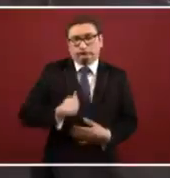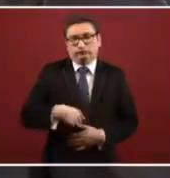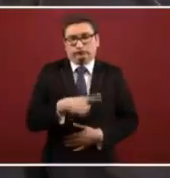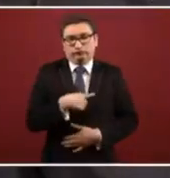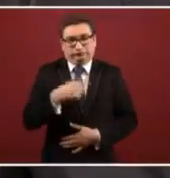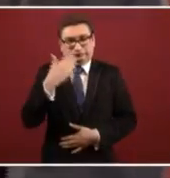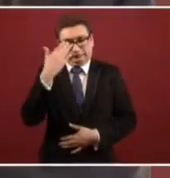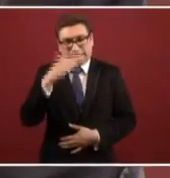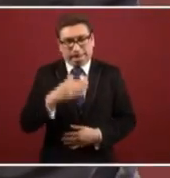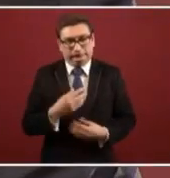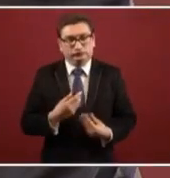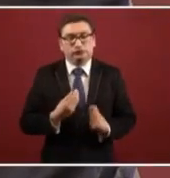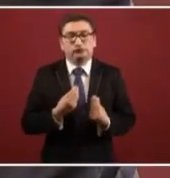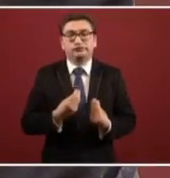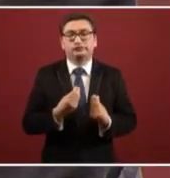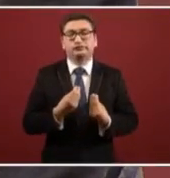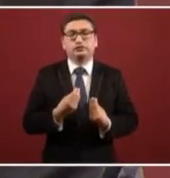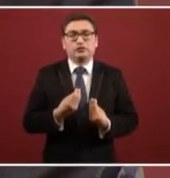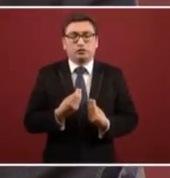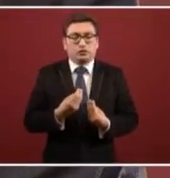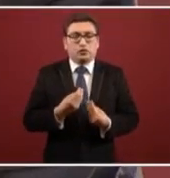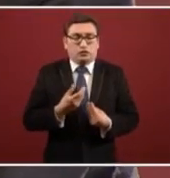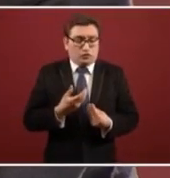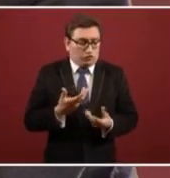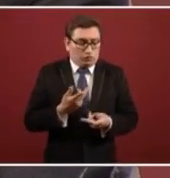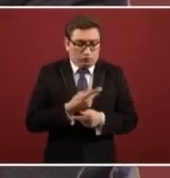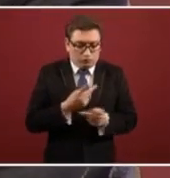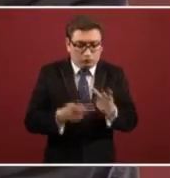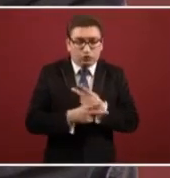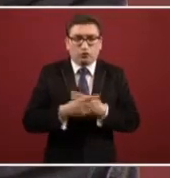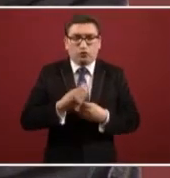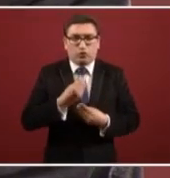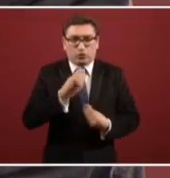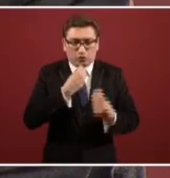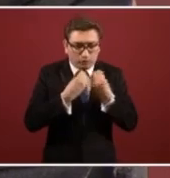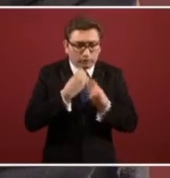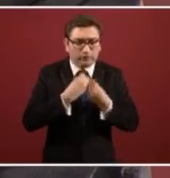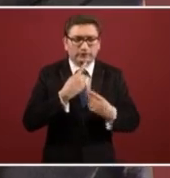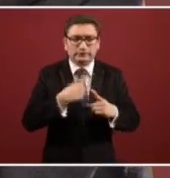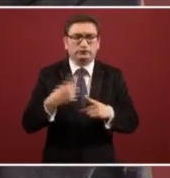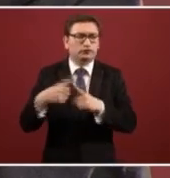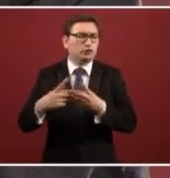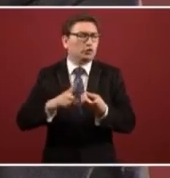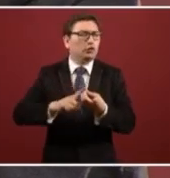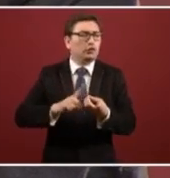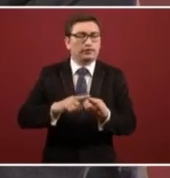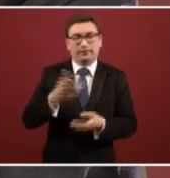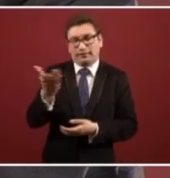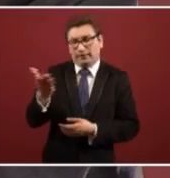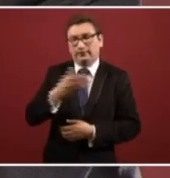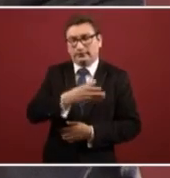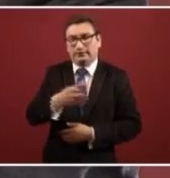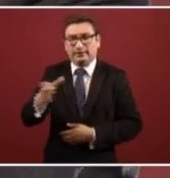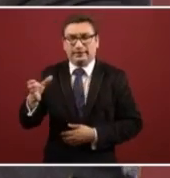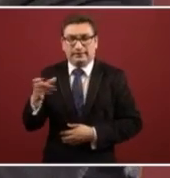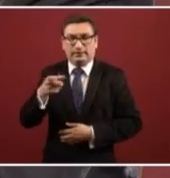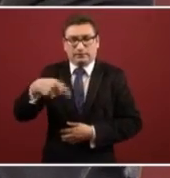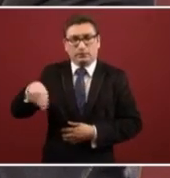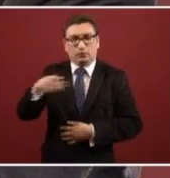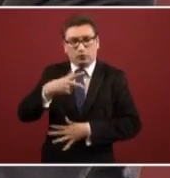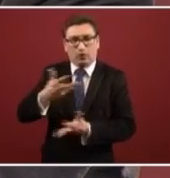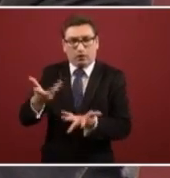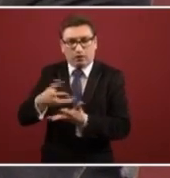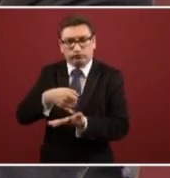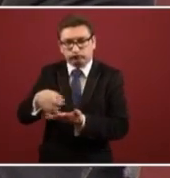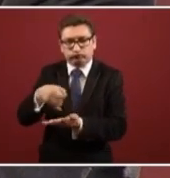El presidente Andrés Manuel López Obrador dio a conocer el programa de desarrollo para mejorar las condiciones económicas y sociales del sector